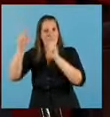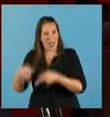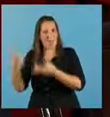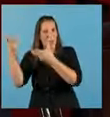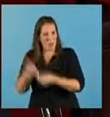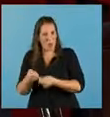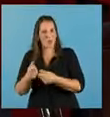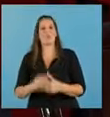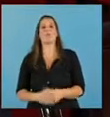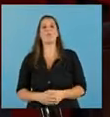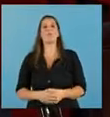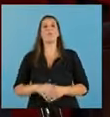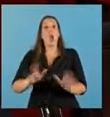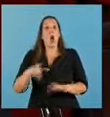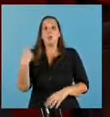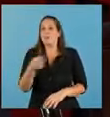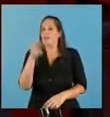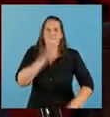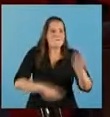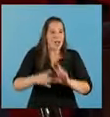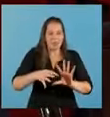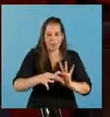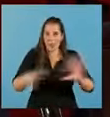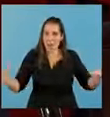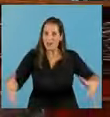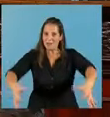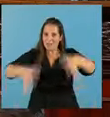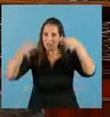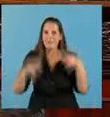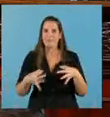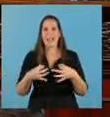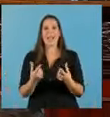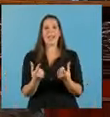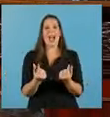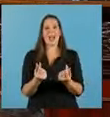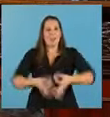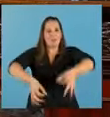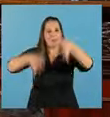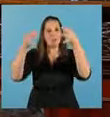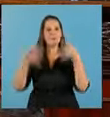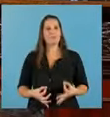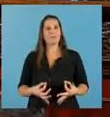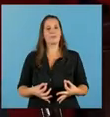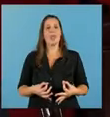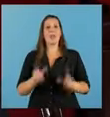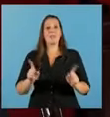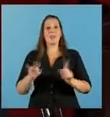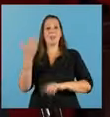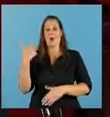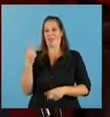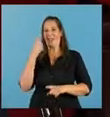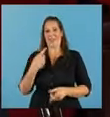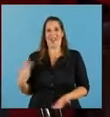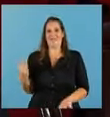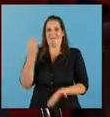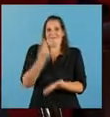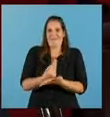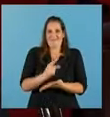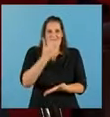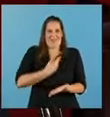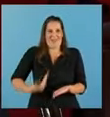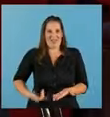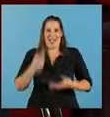Apostamos a una democracia profunda y una mejor calidad institucional. Como lo anuncié el día de mi asunción, tenemos